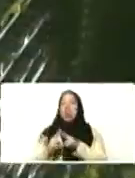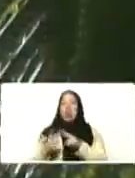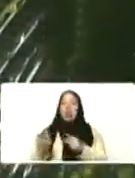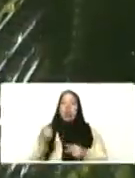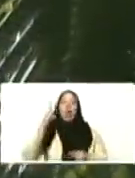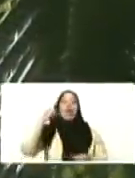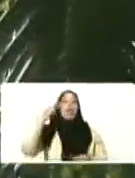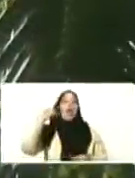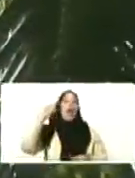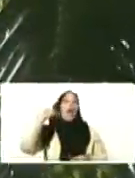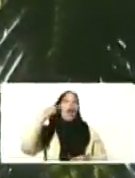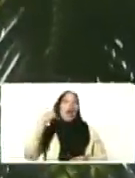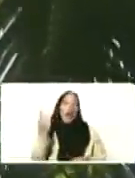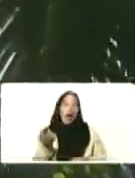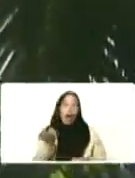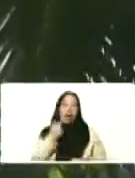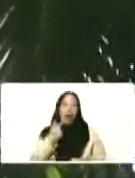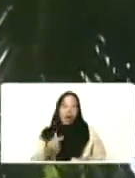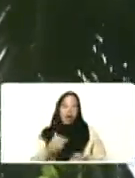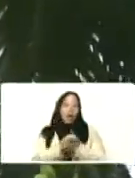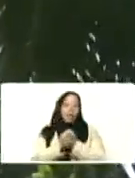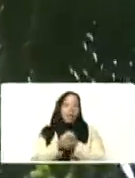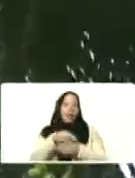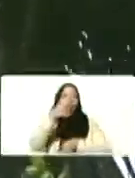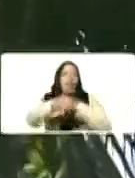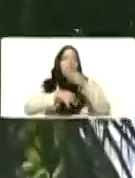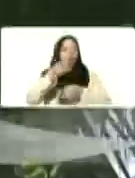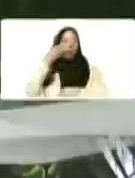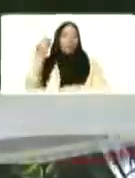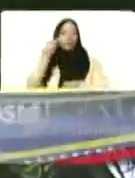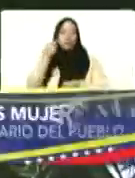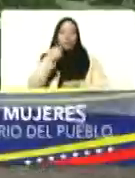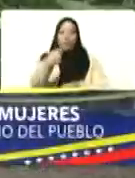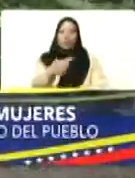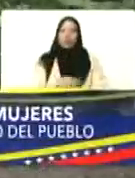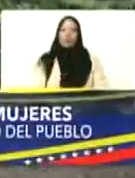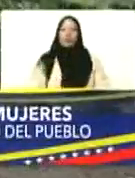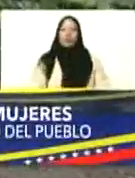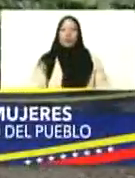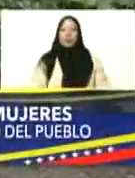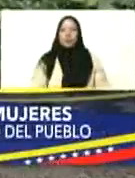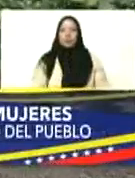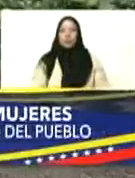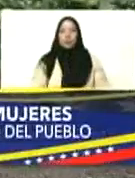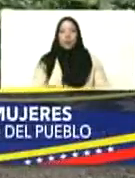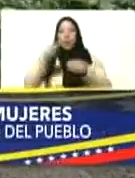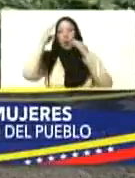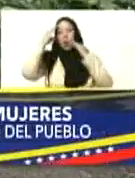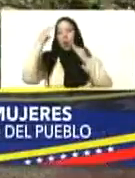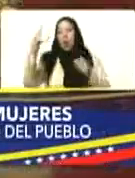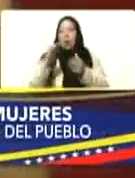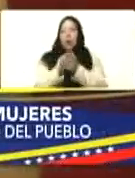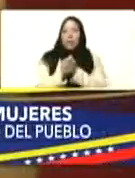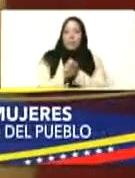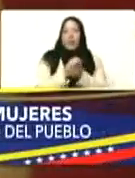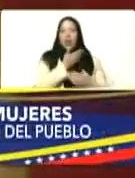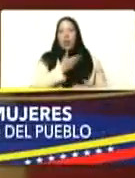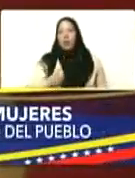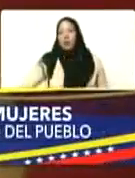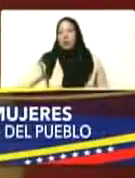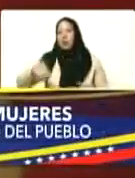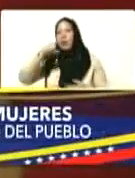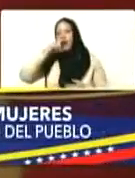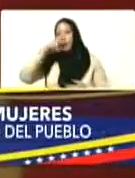negra de los Palomares, la que le cuente su experiencia. Adelante, Marlene. Hola, mi presidente, conductor